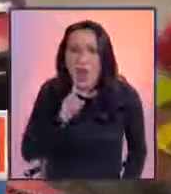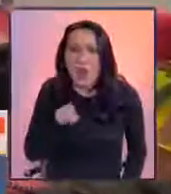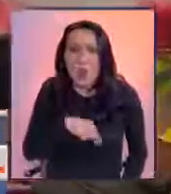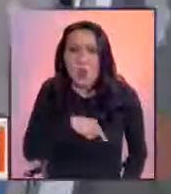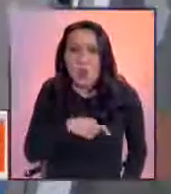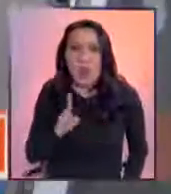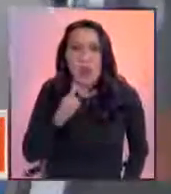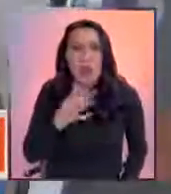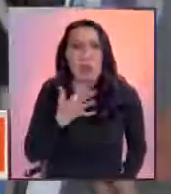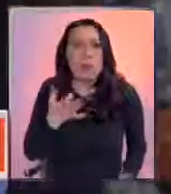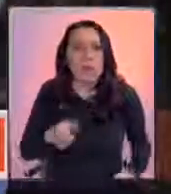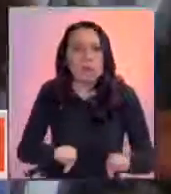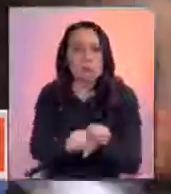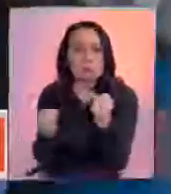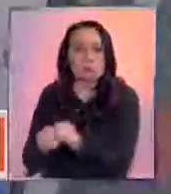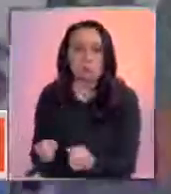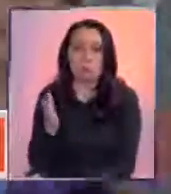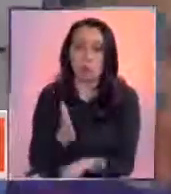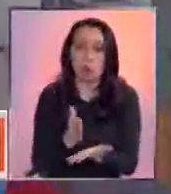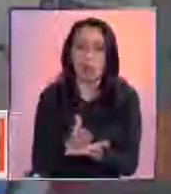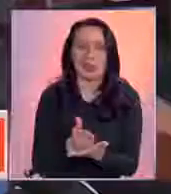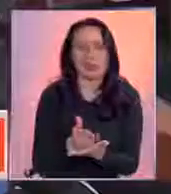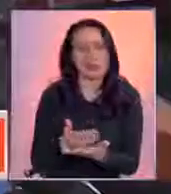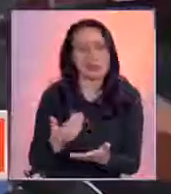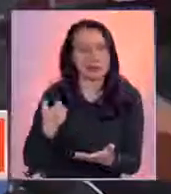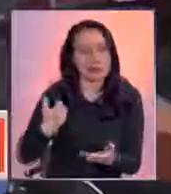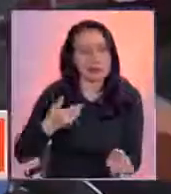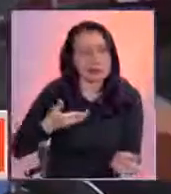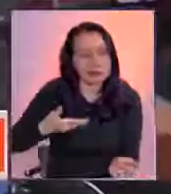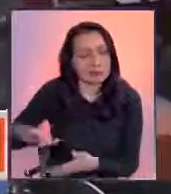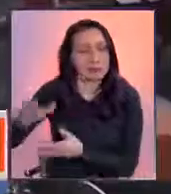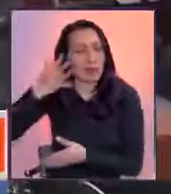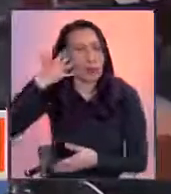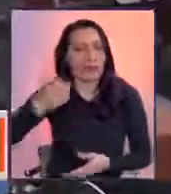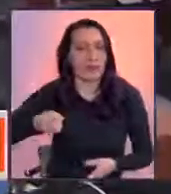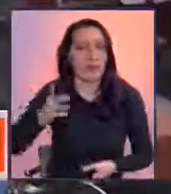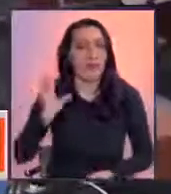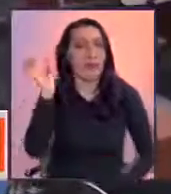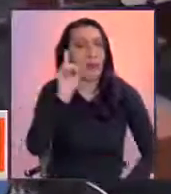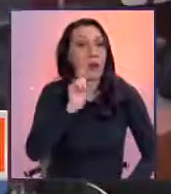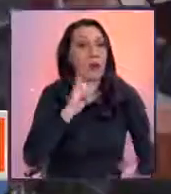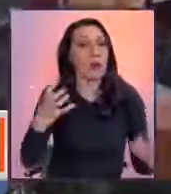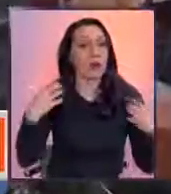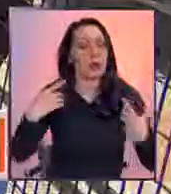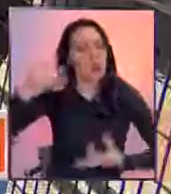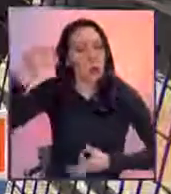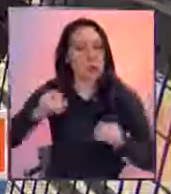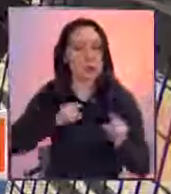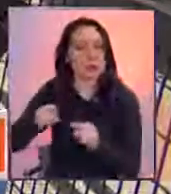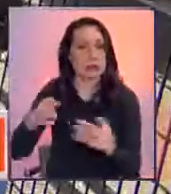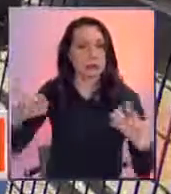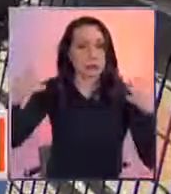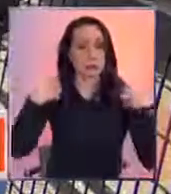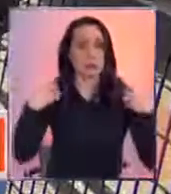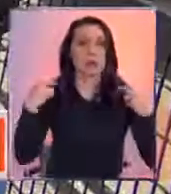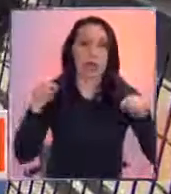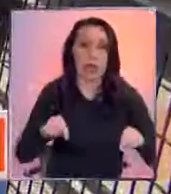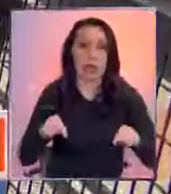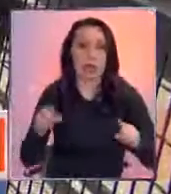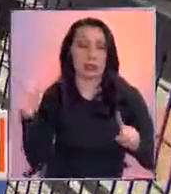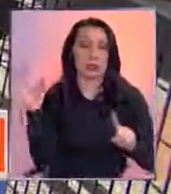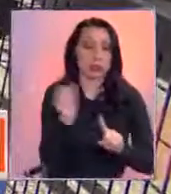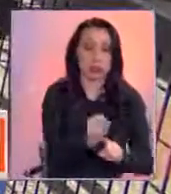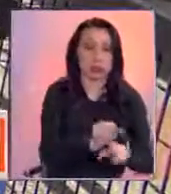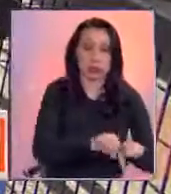y por qué. En el colegio quieren dar vuelta a la página, creen que encontrar responsables es tarea de la justicia y que este ataque lo